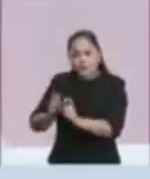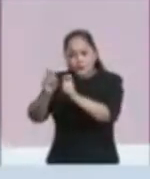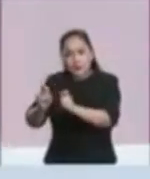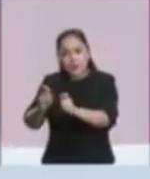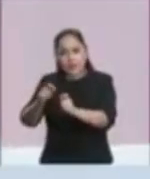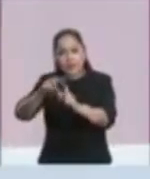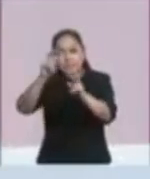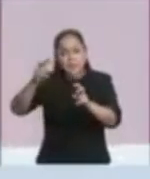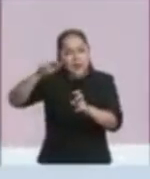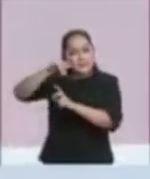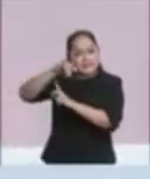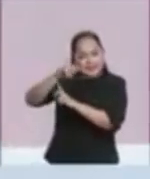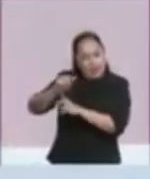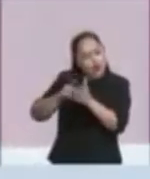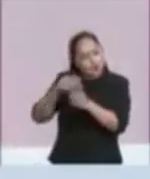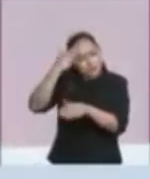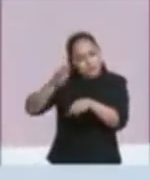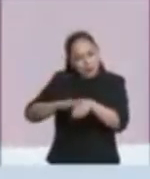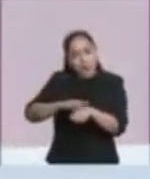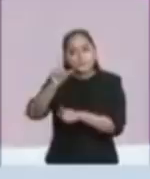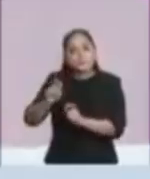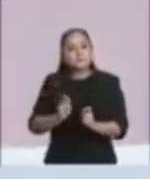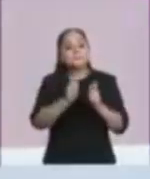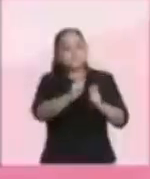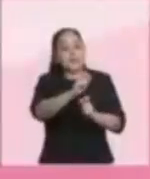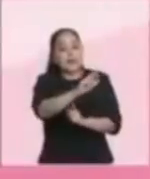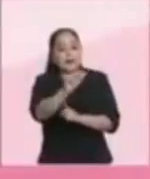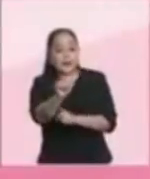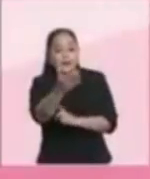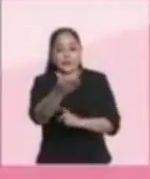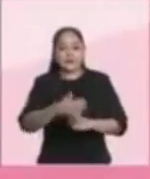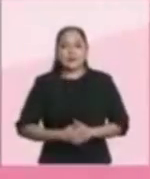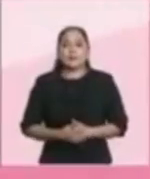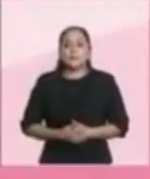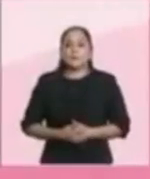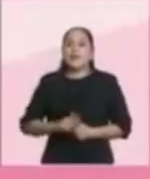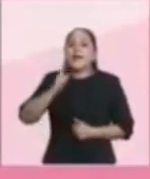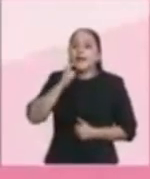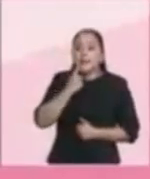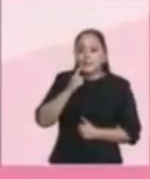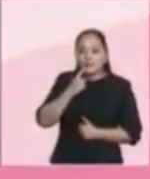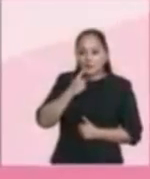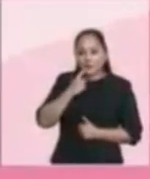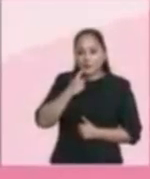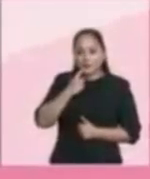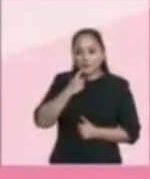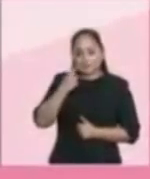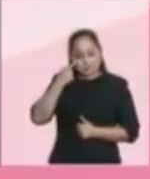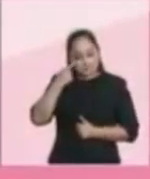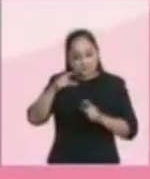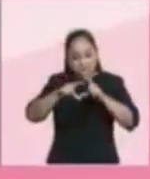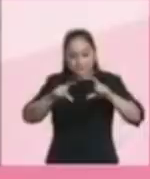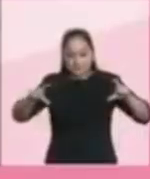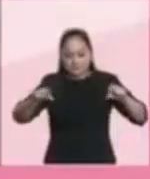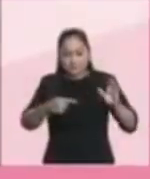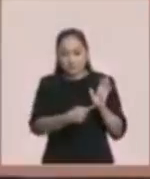eso de amnistía en la cabeza, podemos regresar. Ricardo Anaya, su turno. A ver, Andrés Manuel, y aquí pueden corroborar